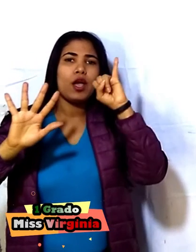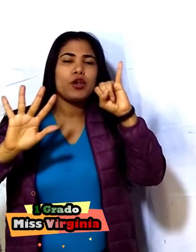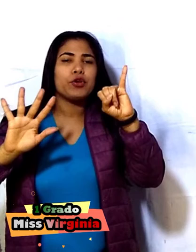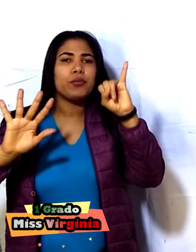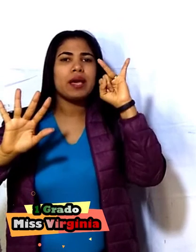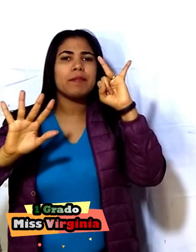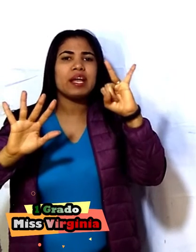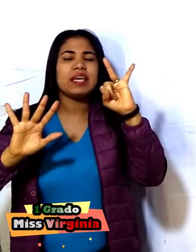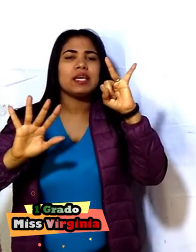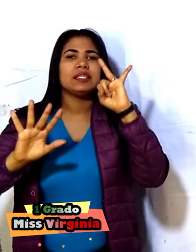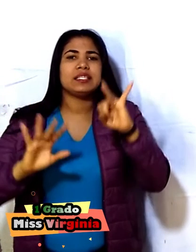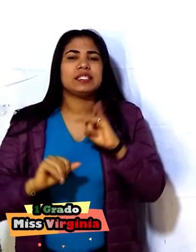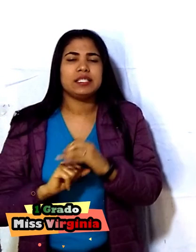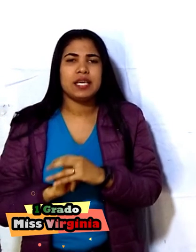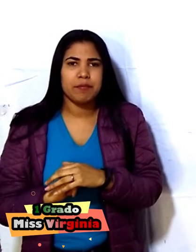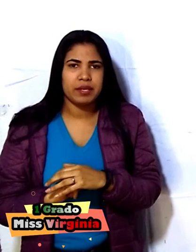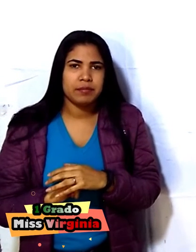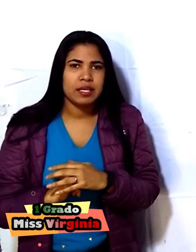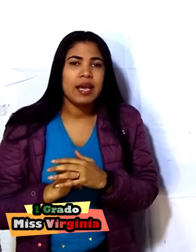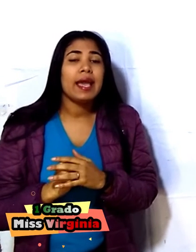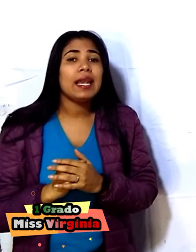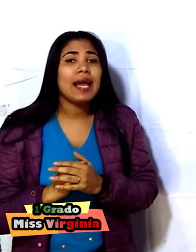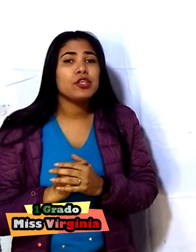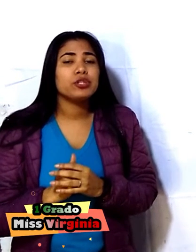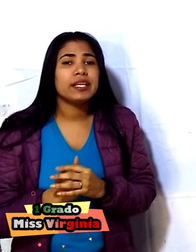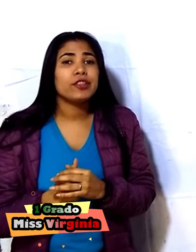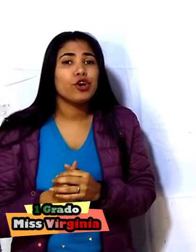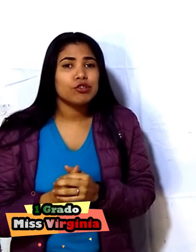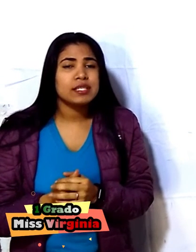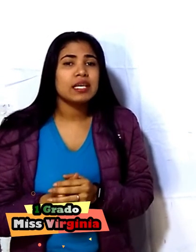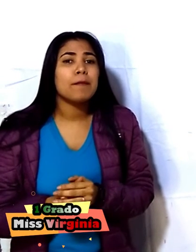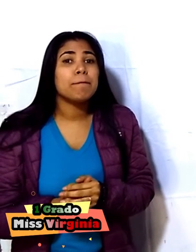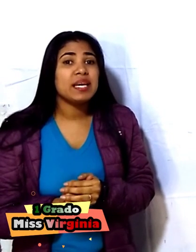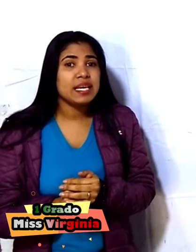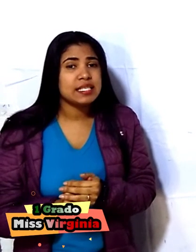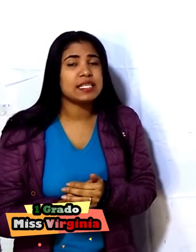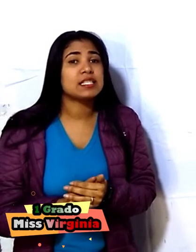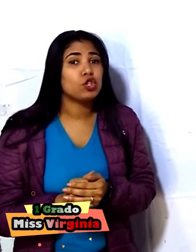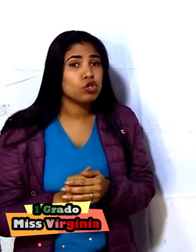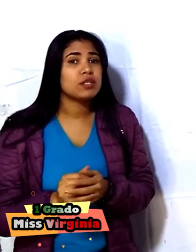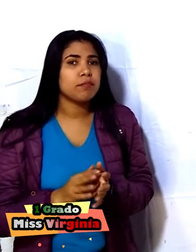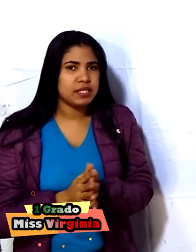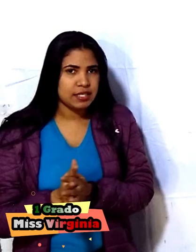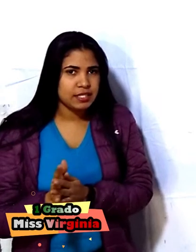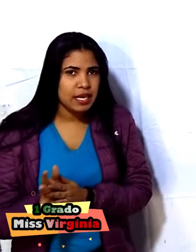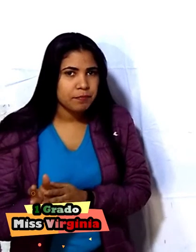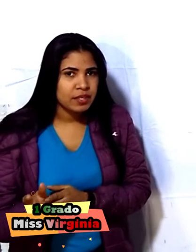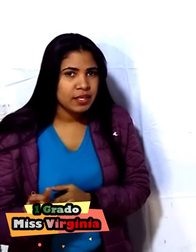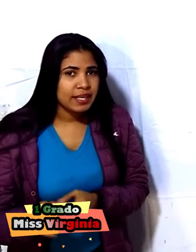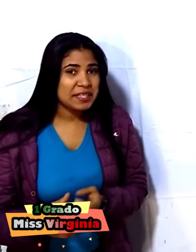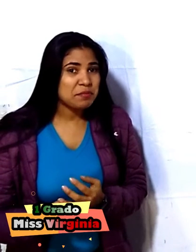octubre, noviembre y diciembre. El año tiene 12 meses, 12 meses.